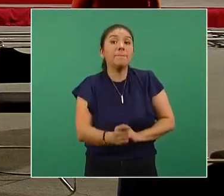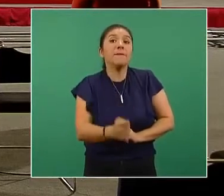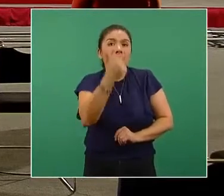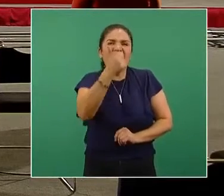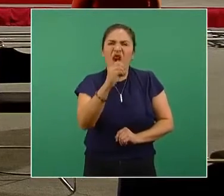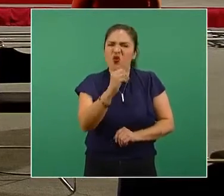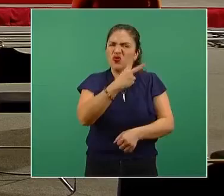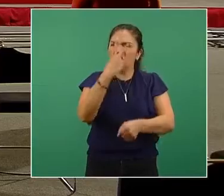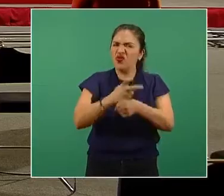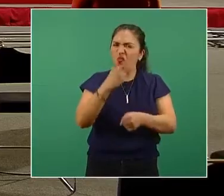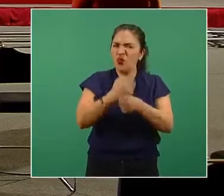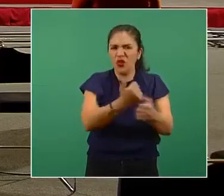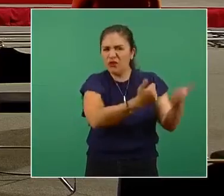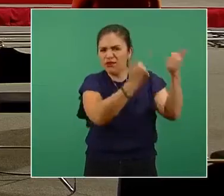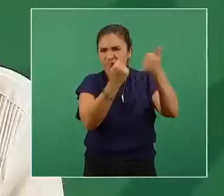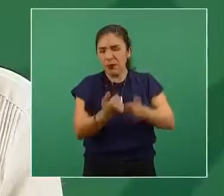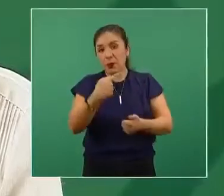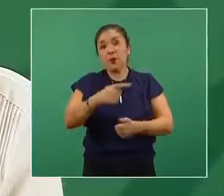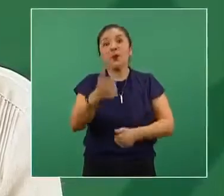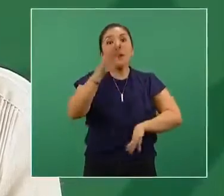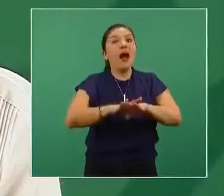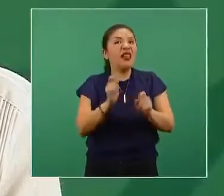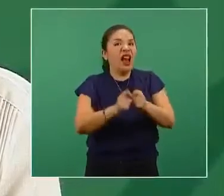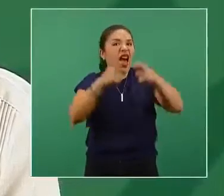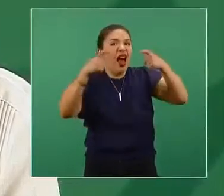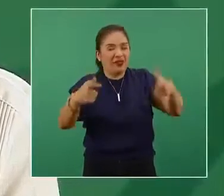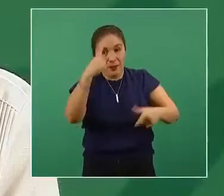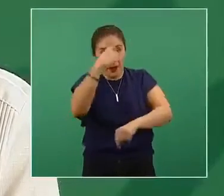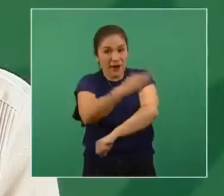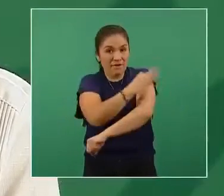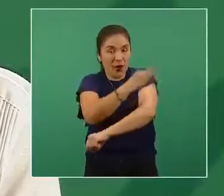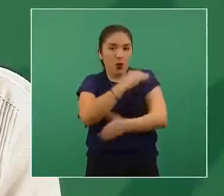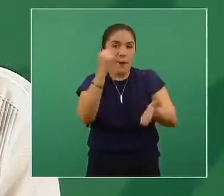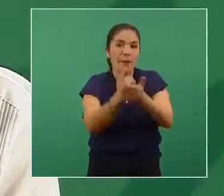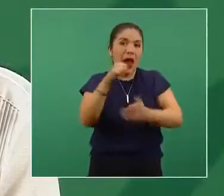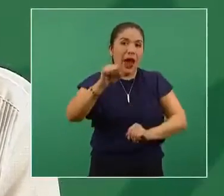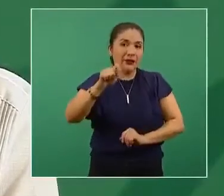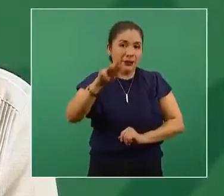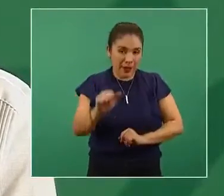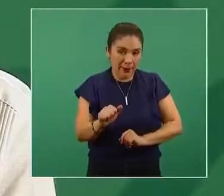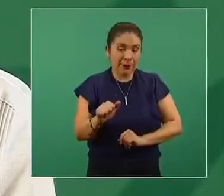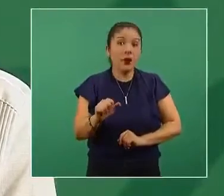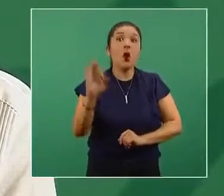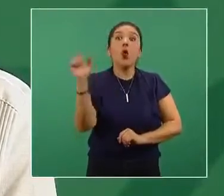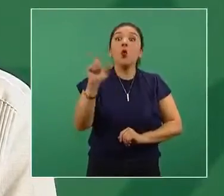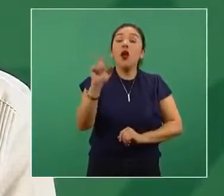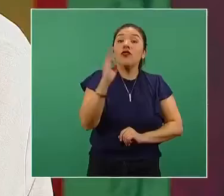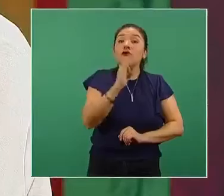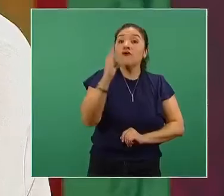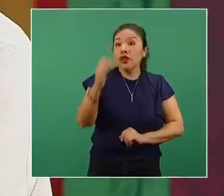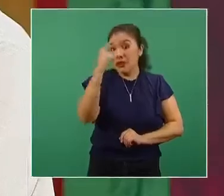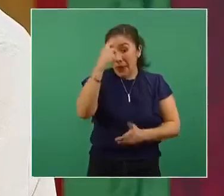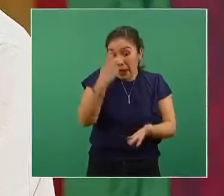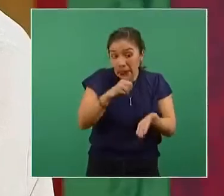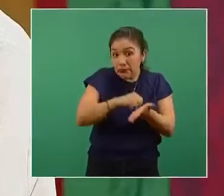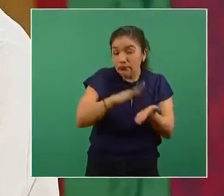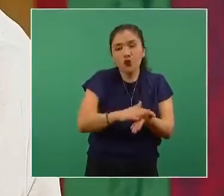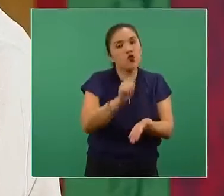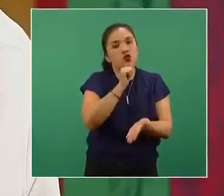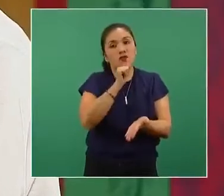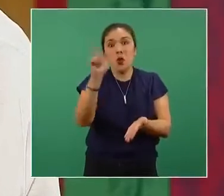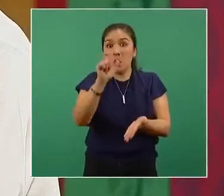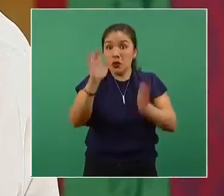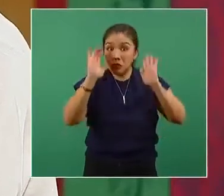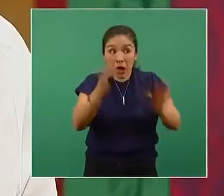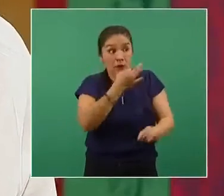la segunda dotación, pero primera grande, de la vacuna Astra. Y todavía no hay una fecha precisa de esto, en cuanto la tengamos,